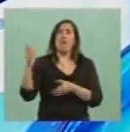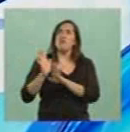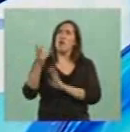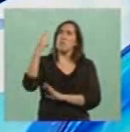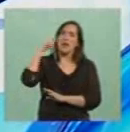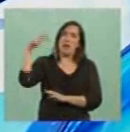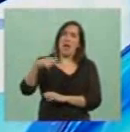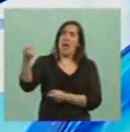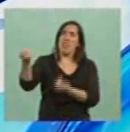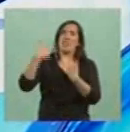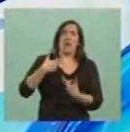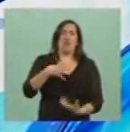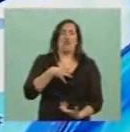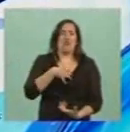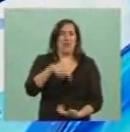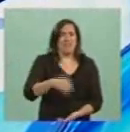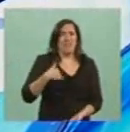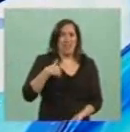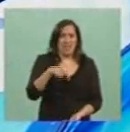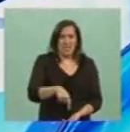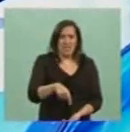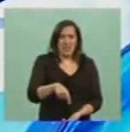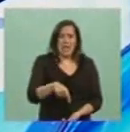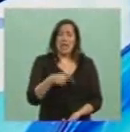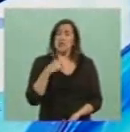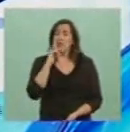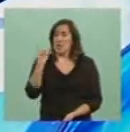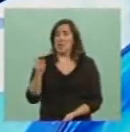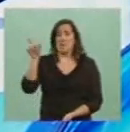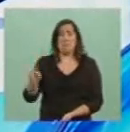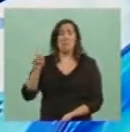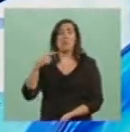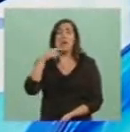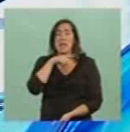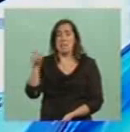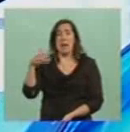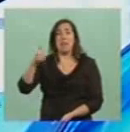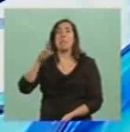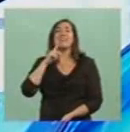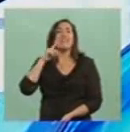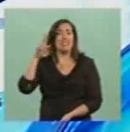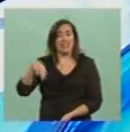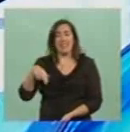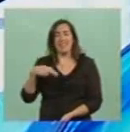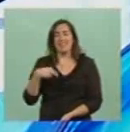en la Argentina, que tiene la Argentina, Martín, yo quiero decirte, y ya, bueno, ya estoy tuteando,